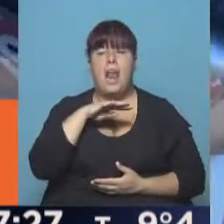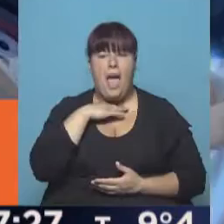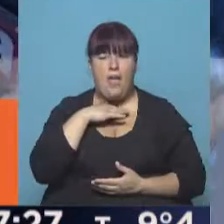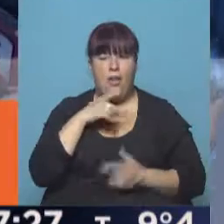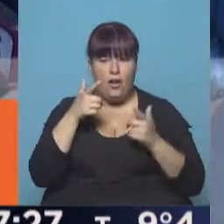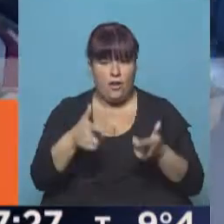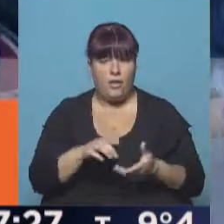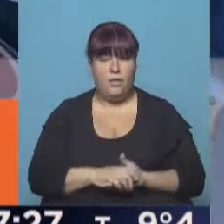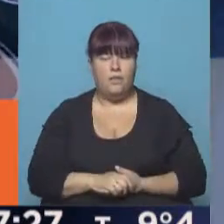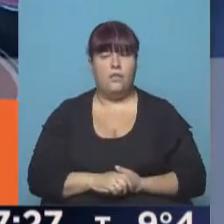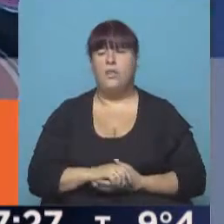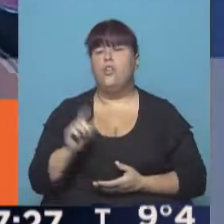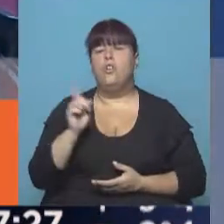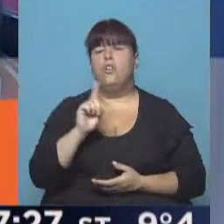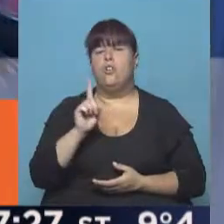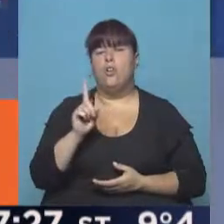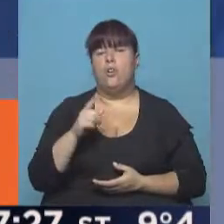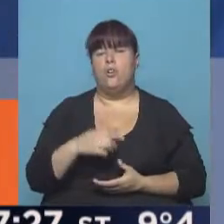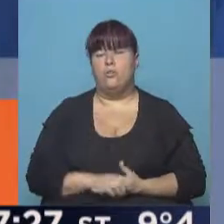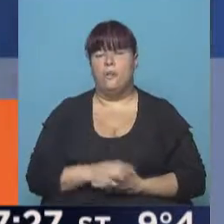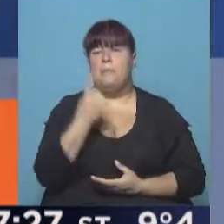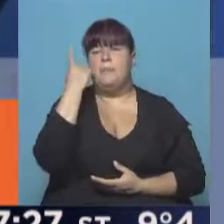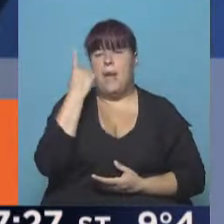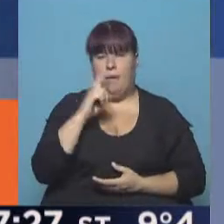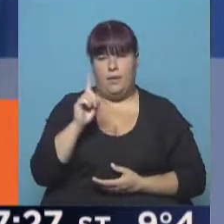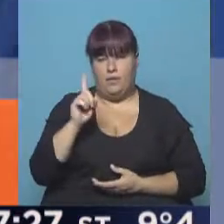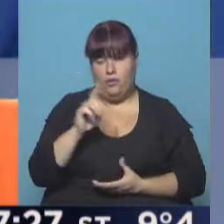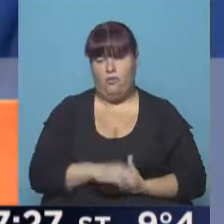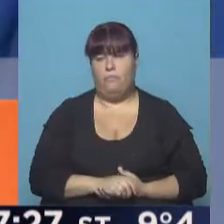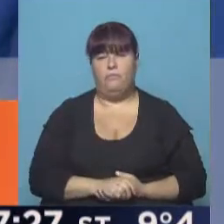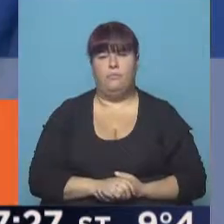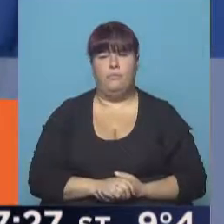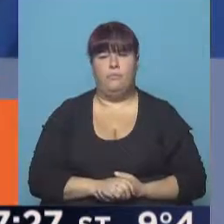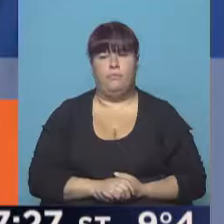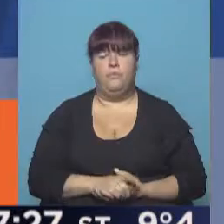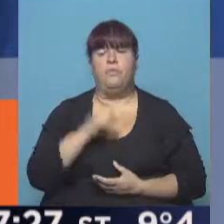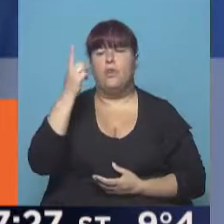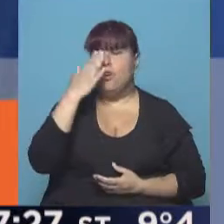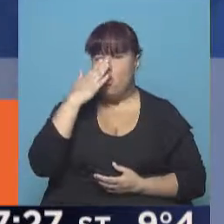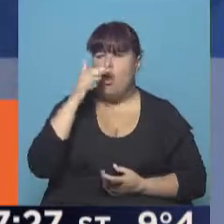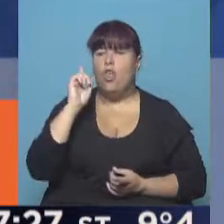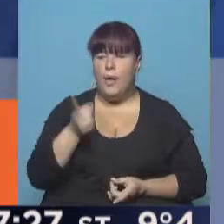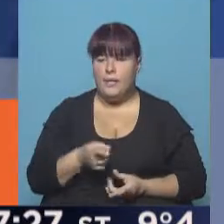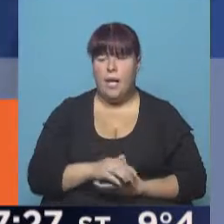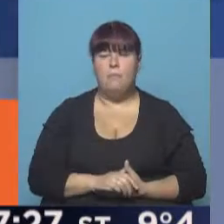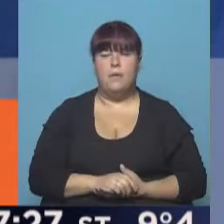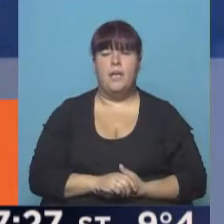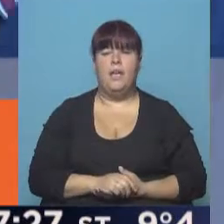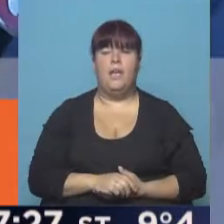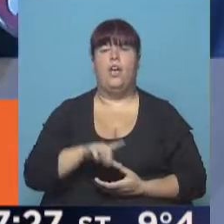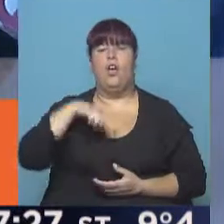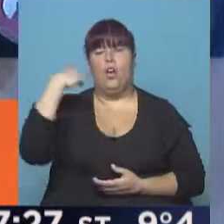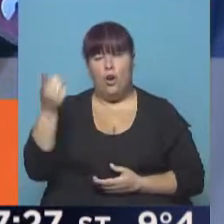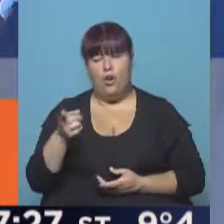acá? No, esa no es la primera. No es la primera. No. En Córdoba también tenemos